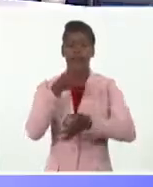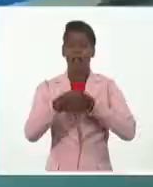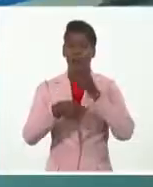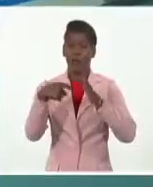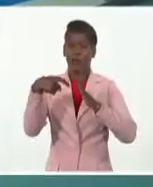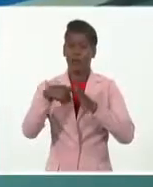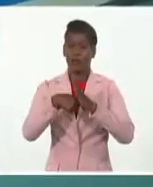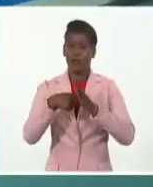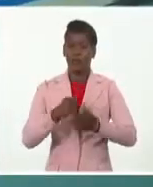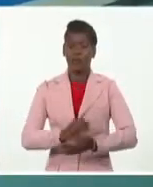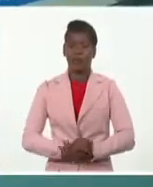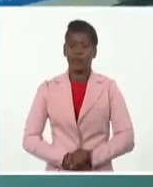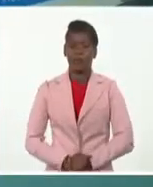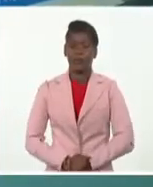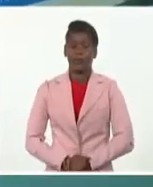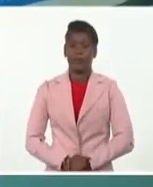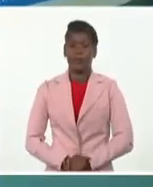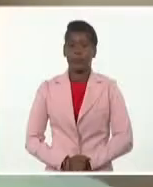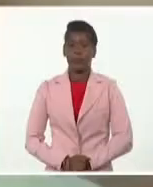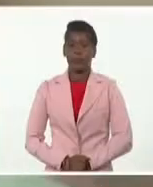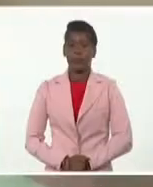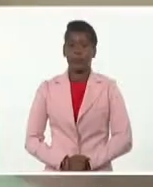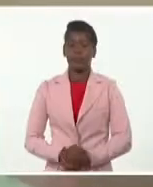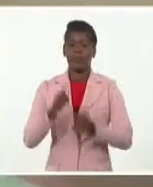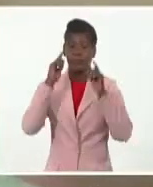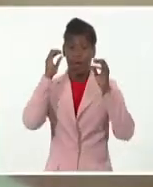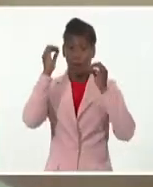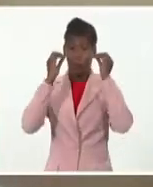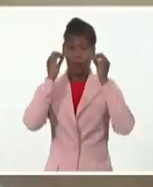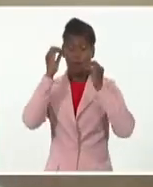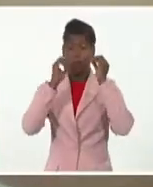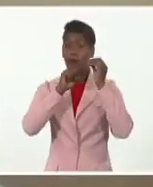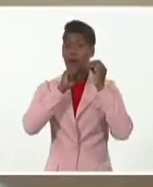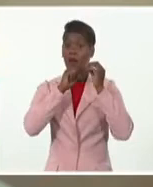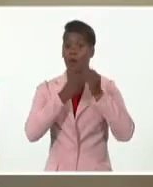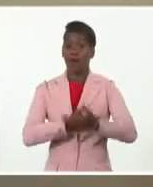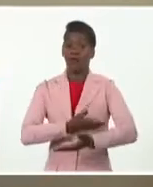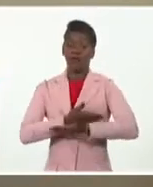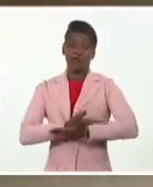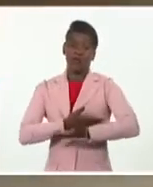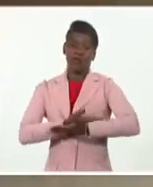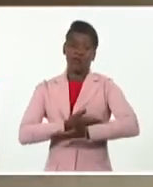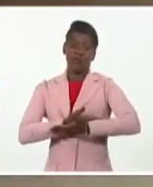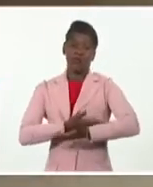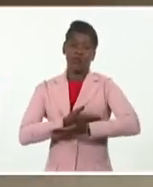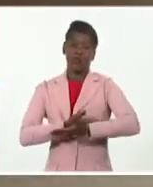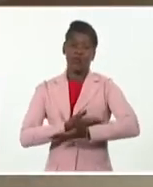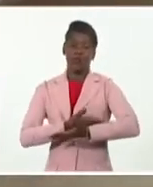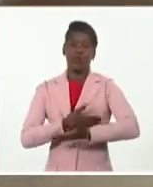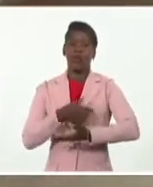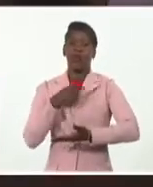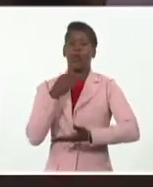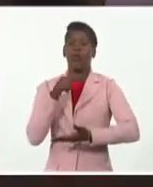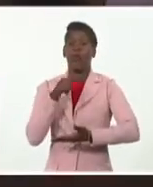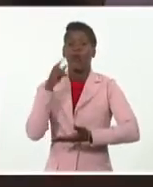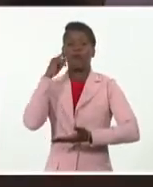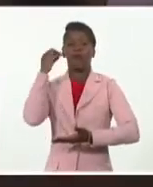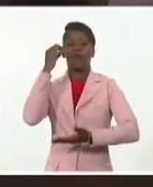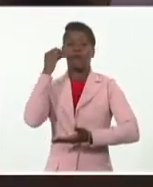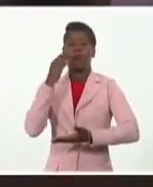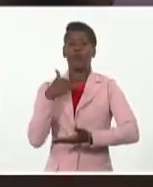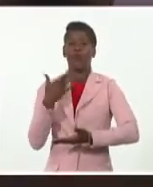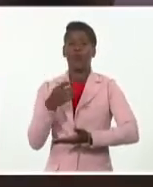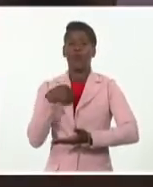nosotros. Las preocupaciones de madres que lactan en torno a si pueden vacunarse o no durante los actuales estudios de